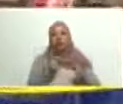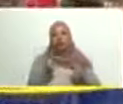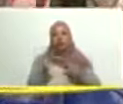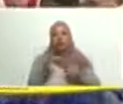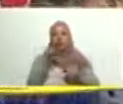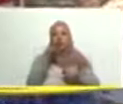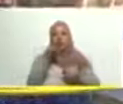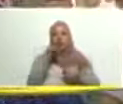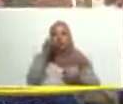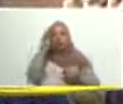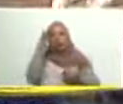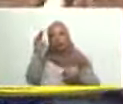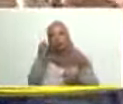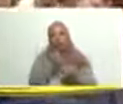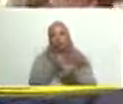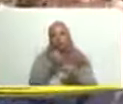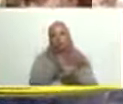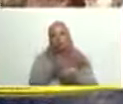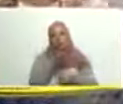Milicianos y milicianas,